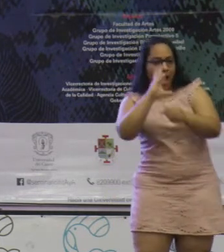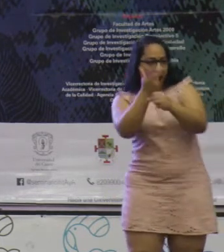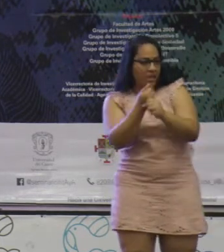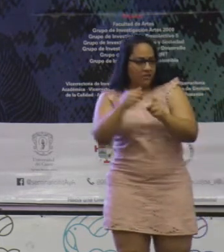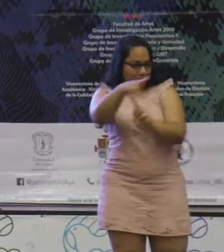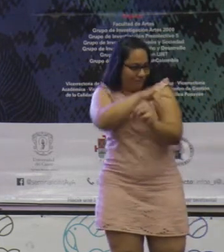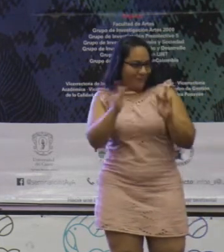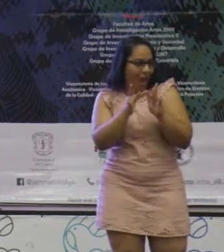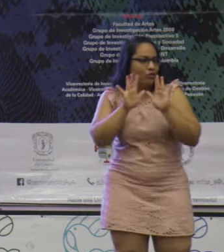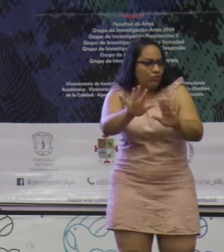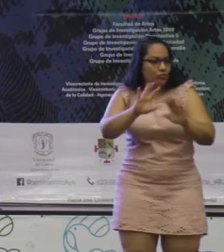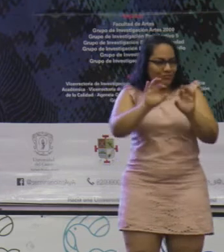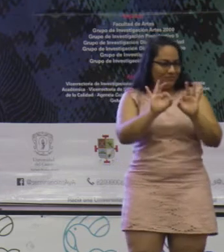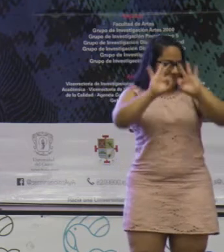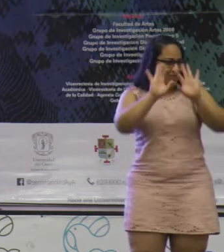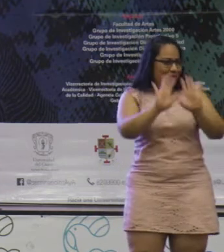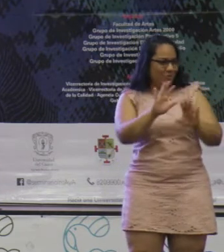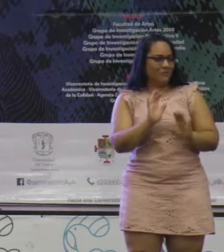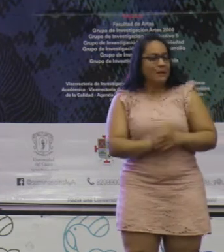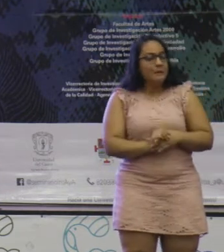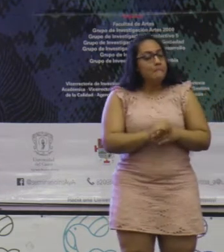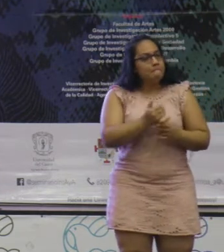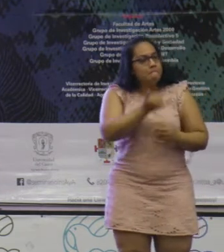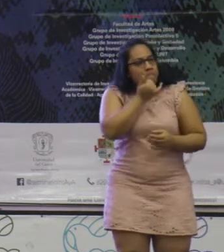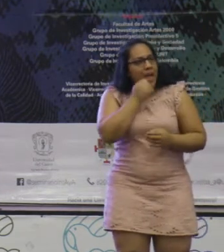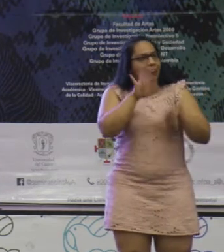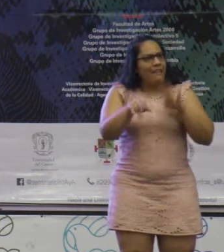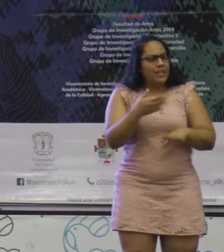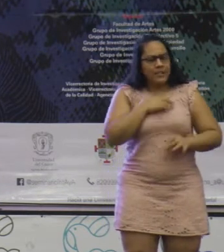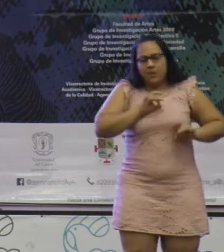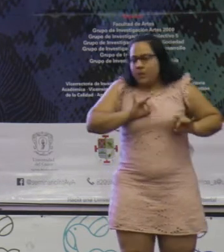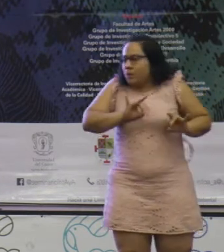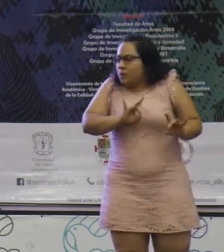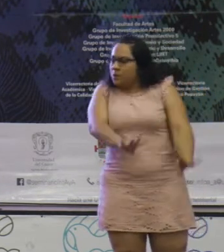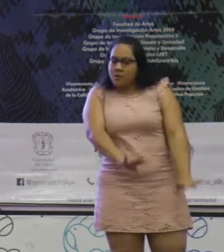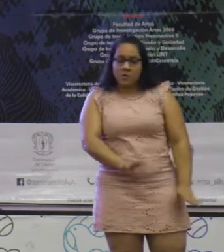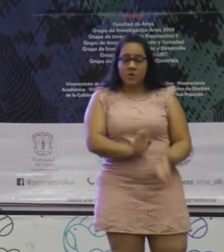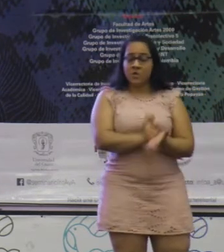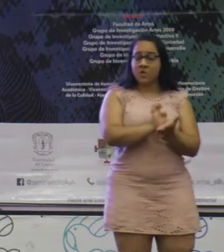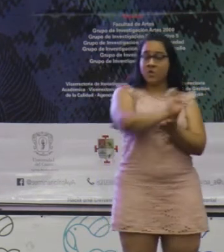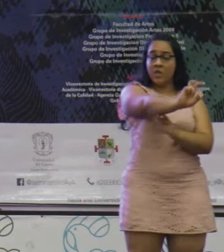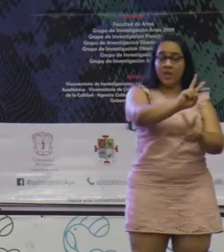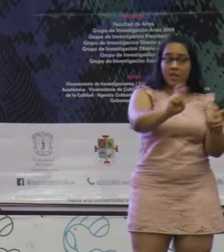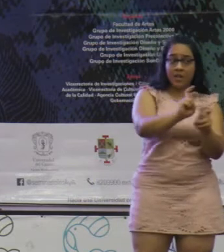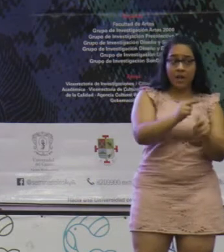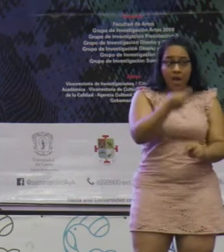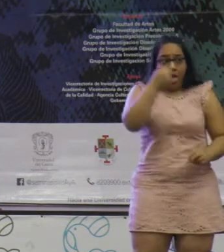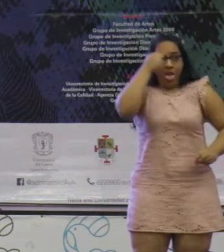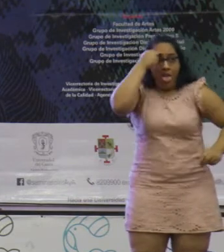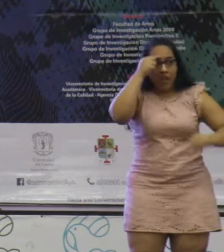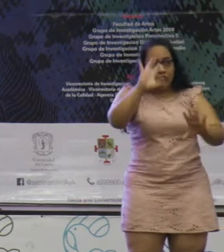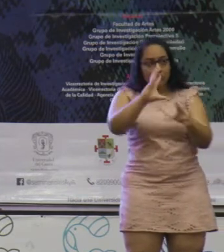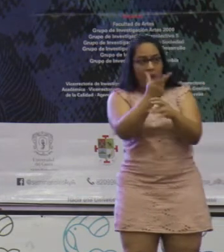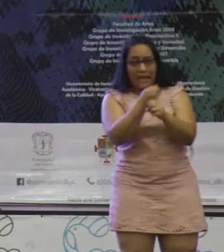todo muy cercano al mundo de las bellas artes. Hay una tradición de desprecio fuertísima desde la visión tradicional de las bellas artes a